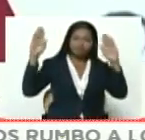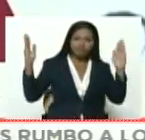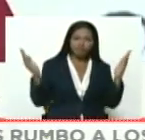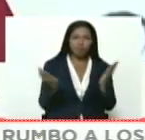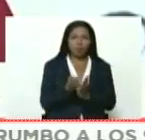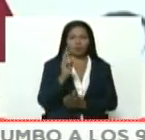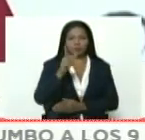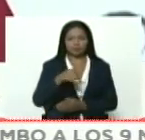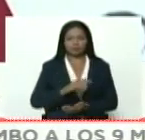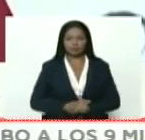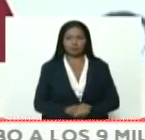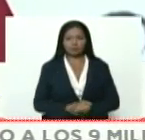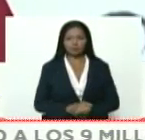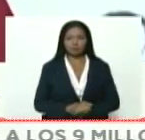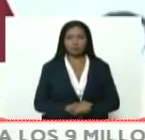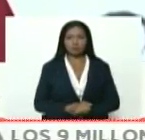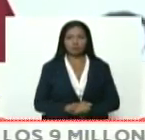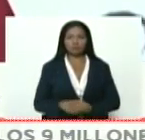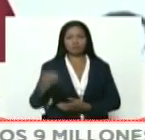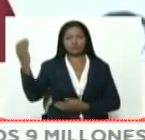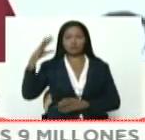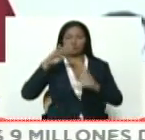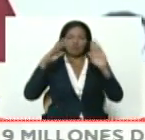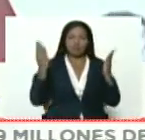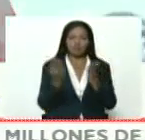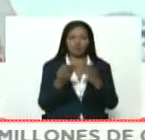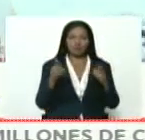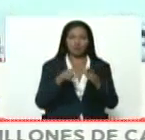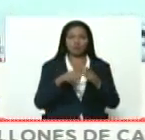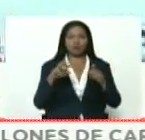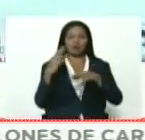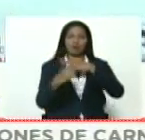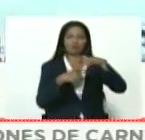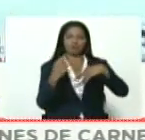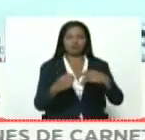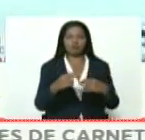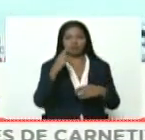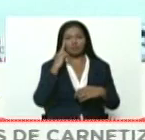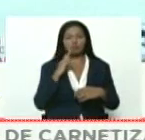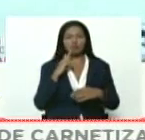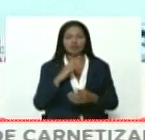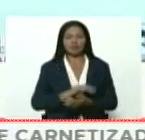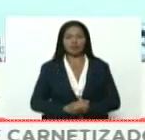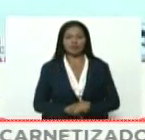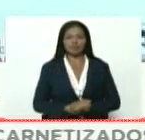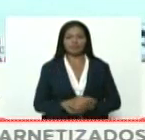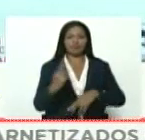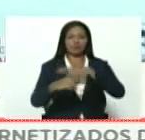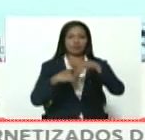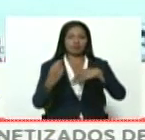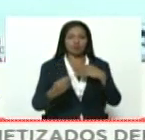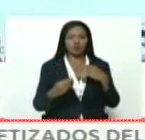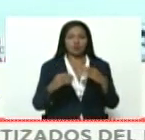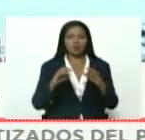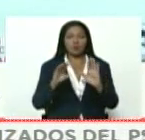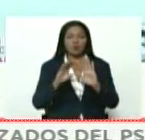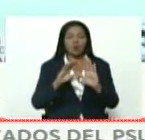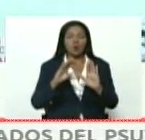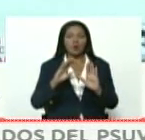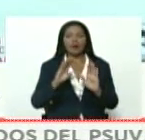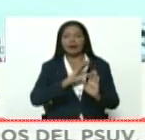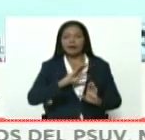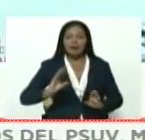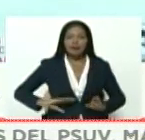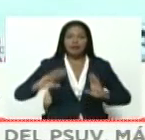Luz al mundo ha llevado la revolución de Bolívar, la revolución cristiana del siglo